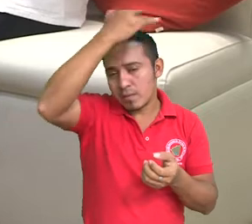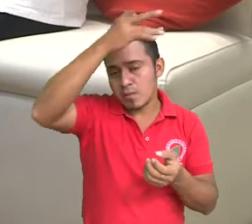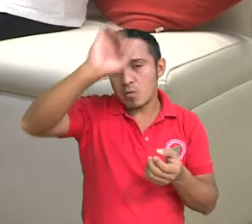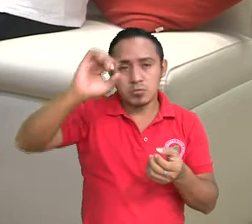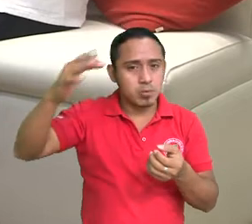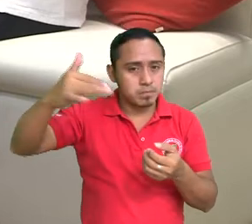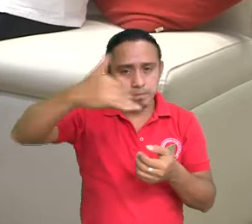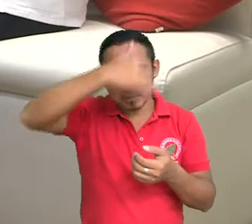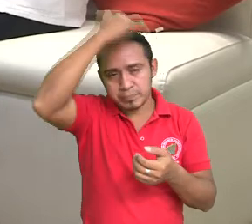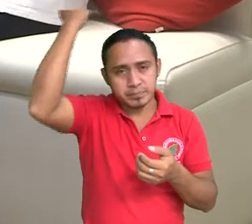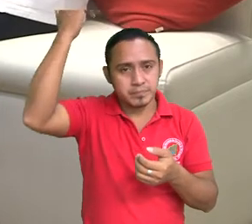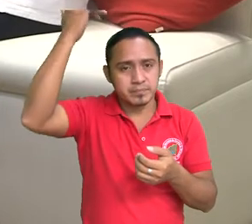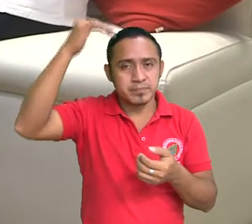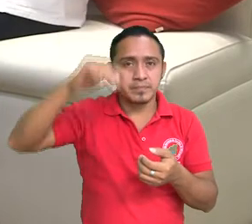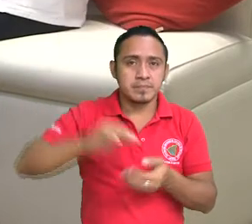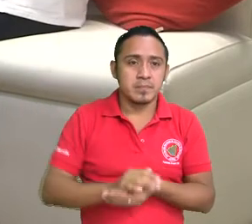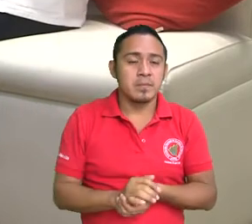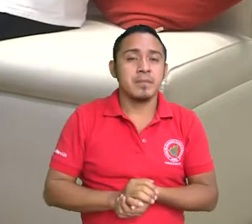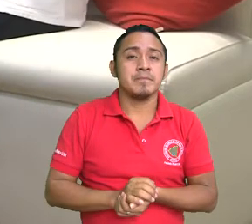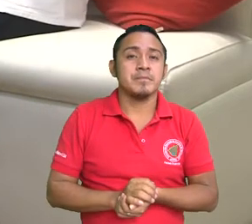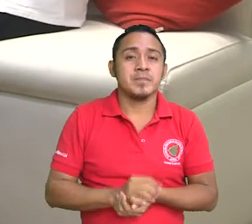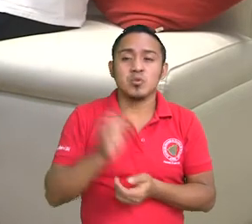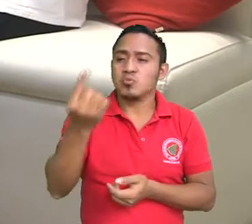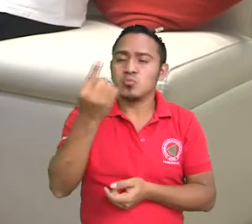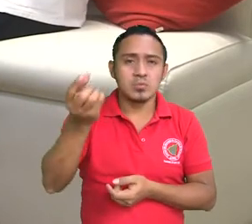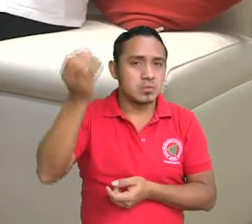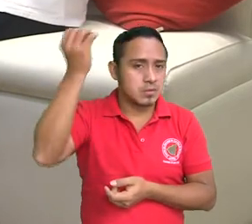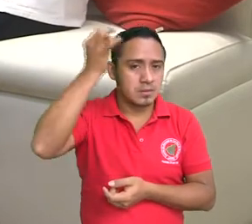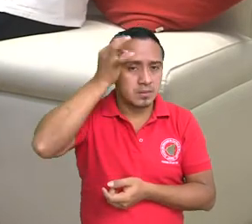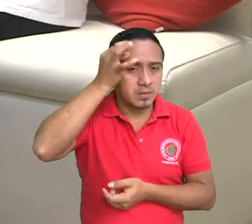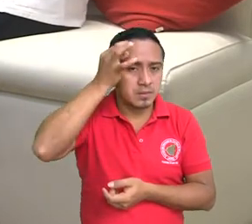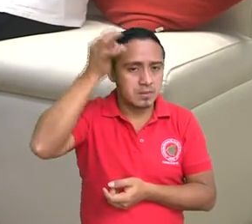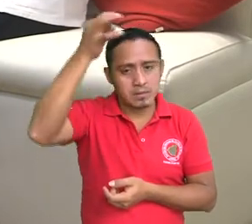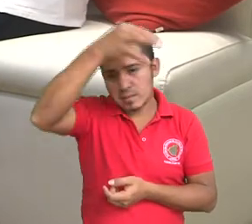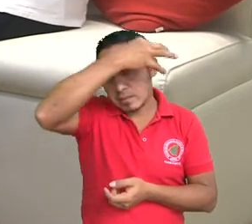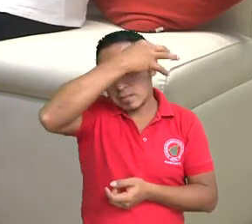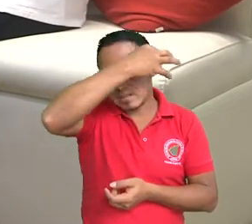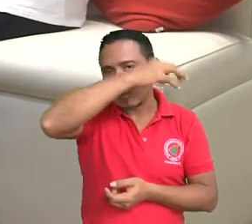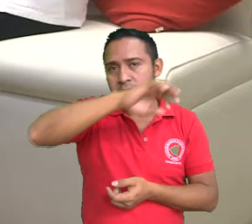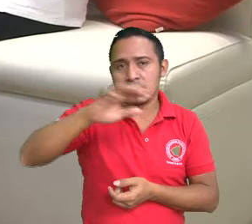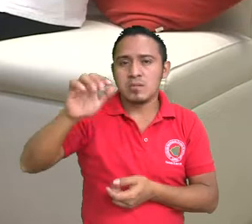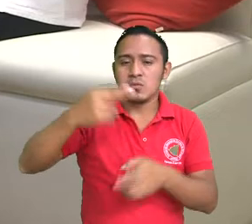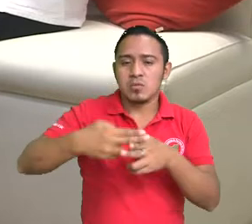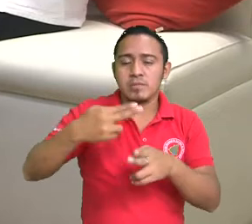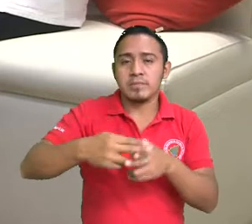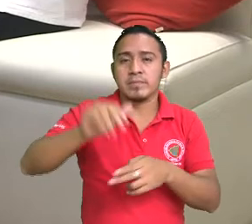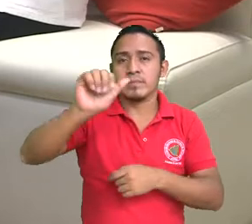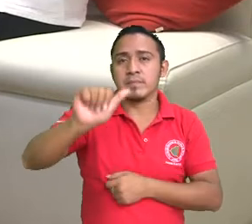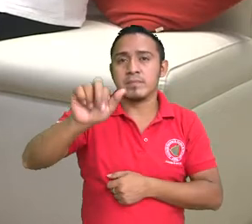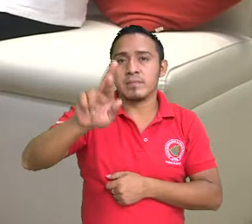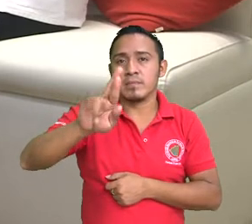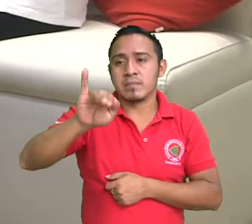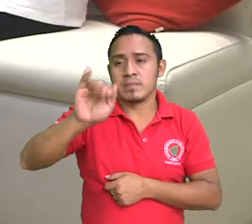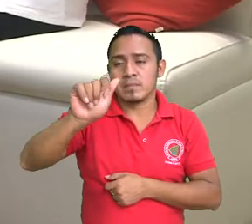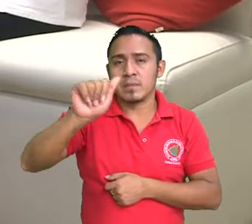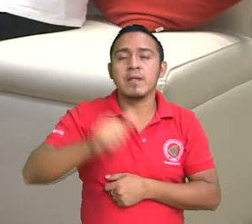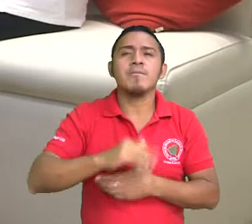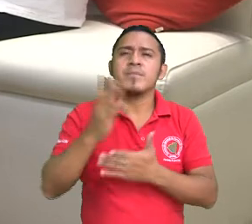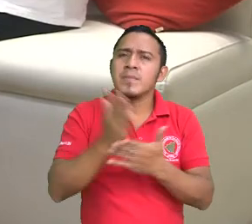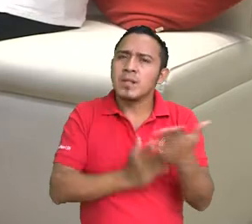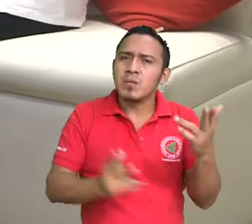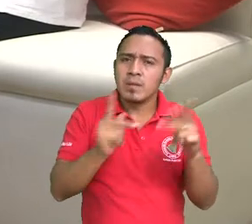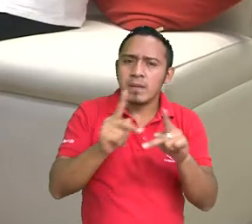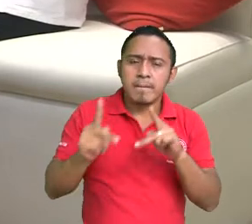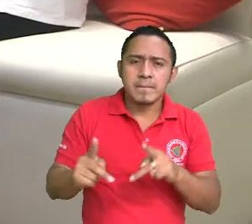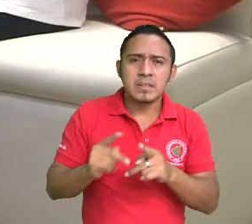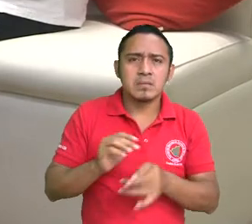de manera localizada o focal, que nosotros la llamamos la alopecia areata. No sé si has visto algunas personas con